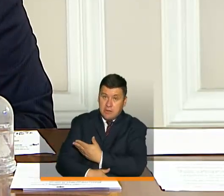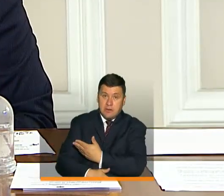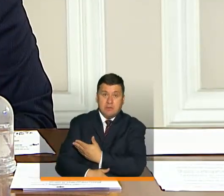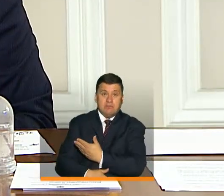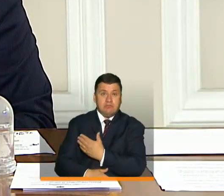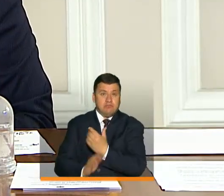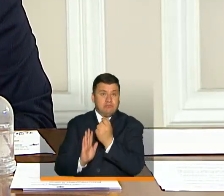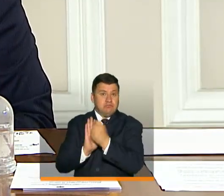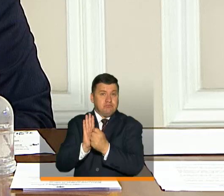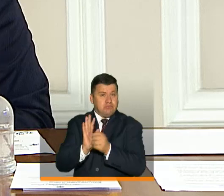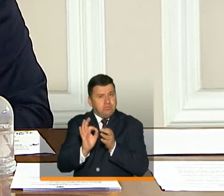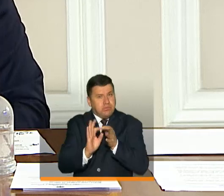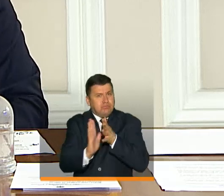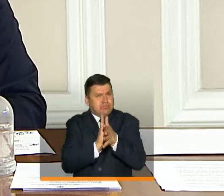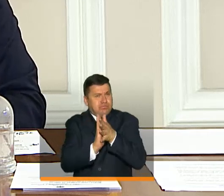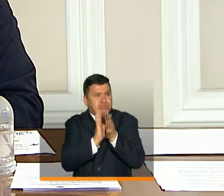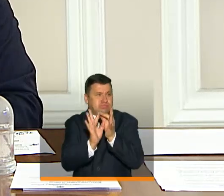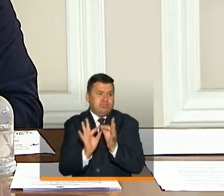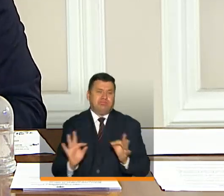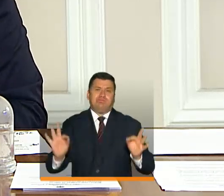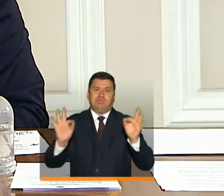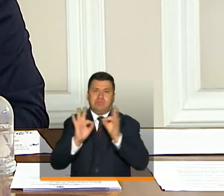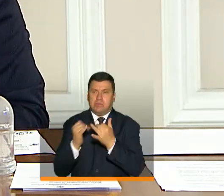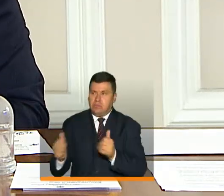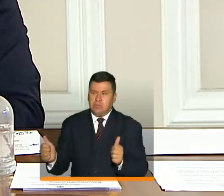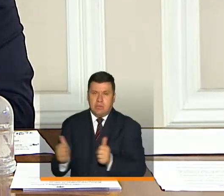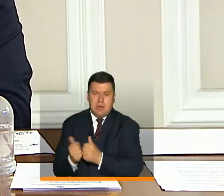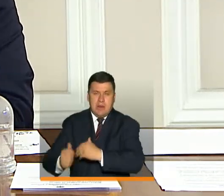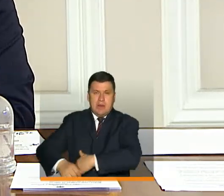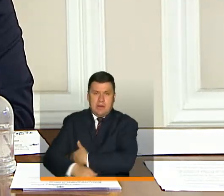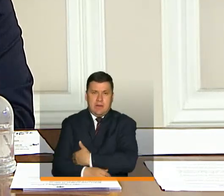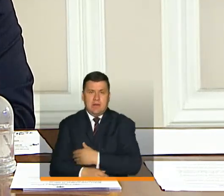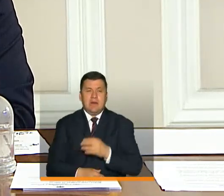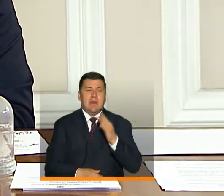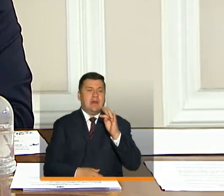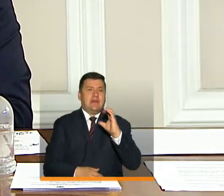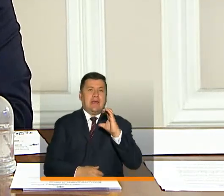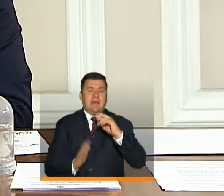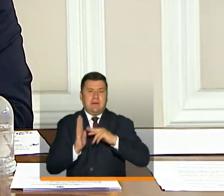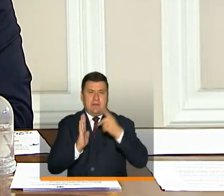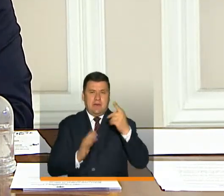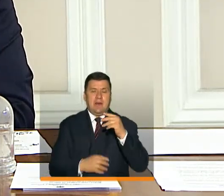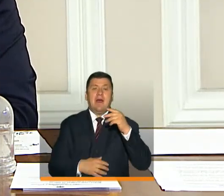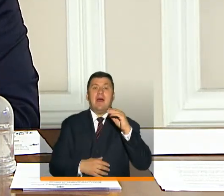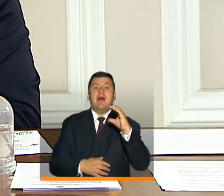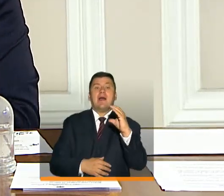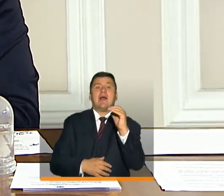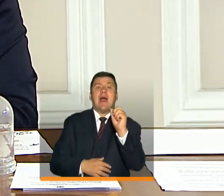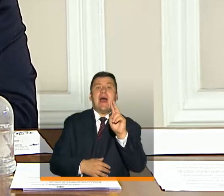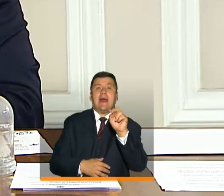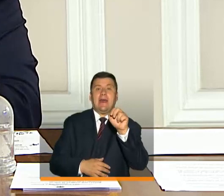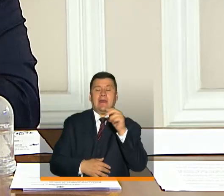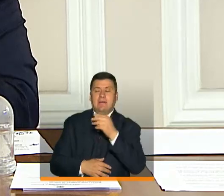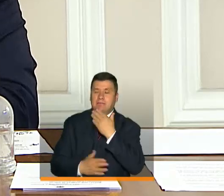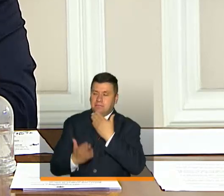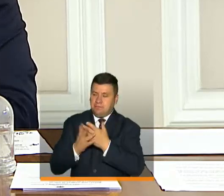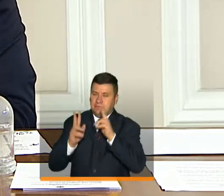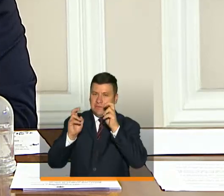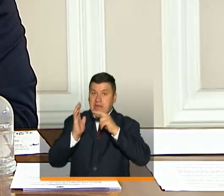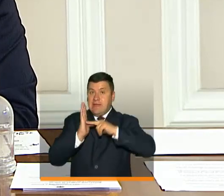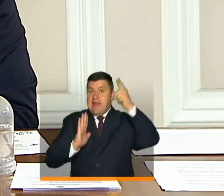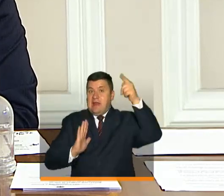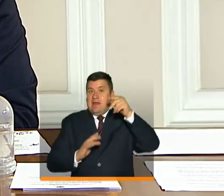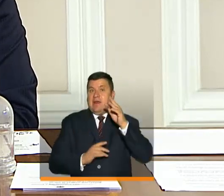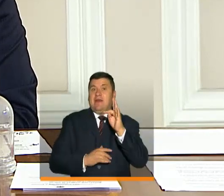muy puntuales, muy importantes. Y también está con nosotros la ministra de las TIC, Karen Abudinen. Ministra Karen, temas que están